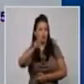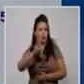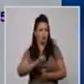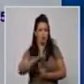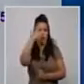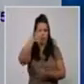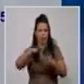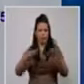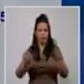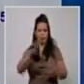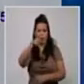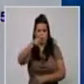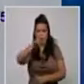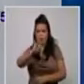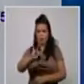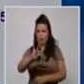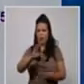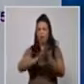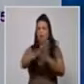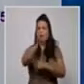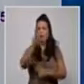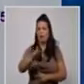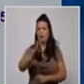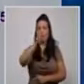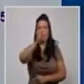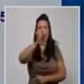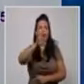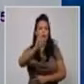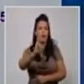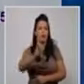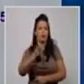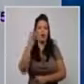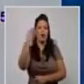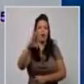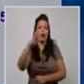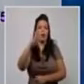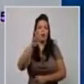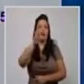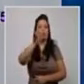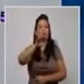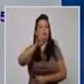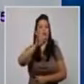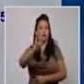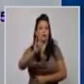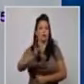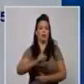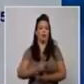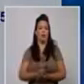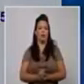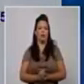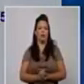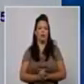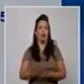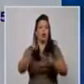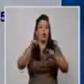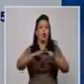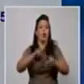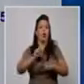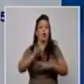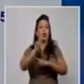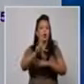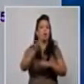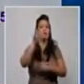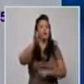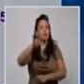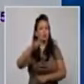17, Mayabeque con 26, Camagüey con 36 diagnosticados, Holguín con 26, al igual que